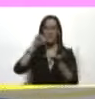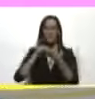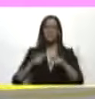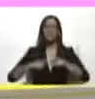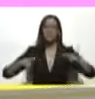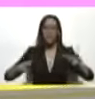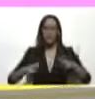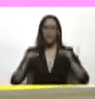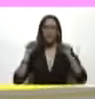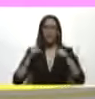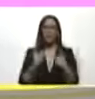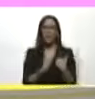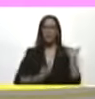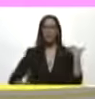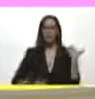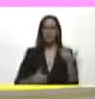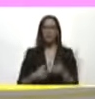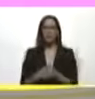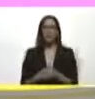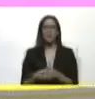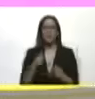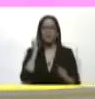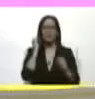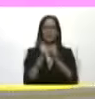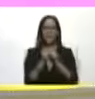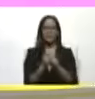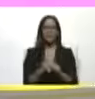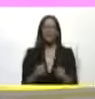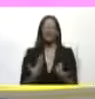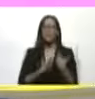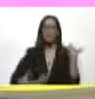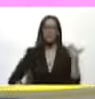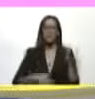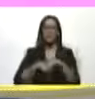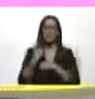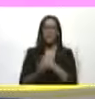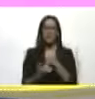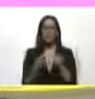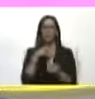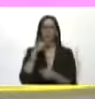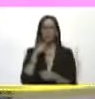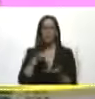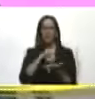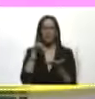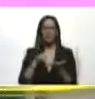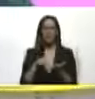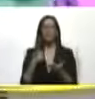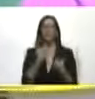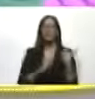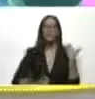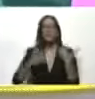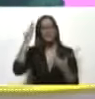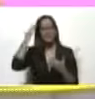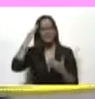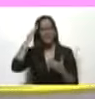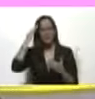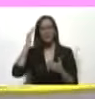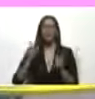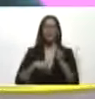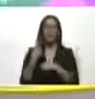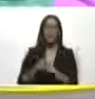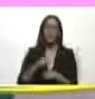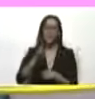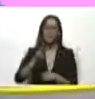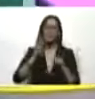ese es un presidente de la esperanza ese es un presidente con un proyecto político de nación es un presidente que sabe que después del